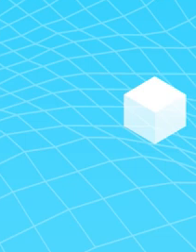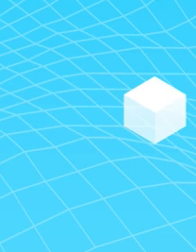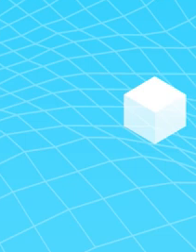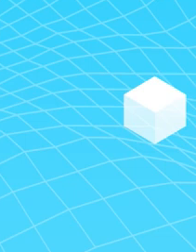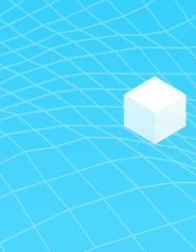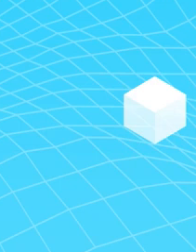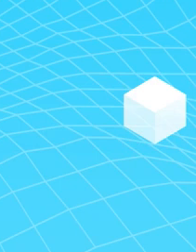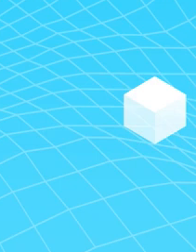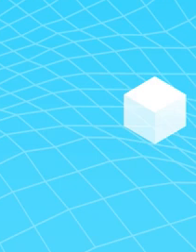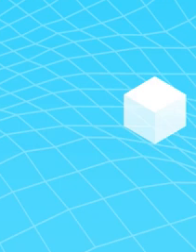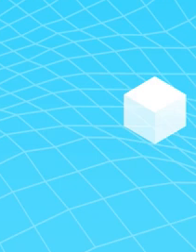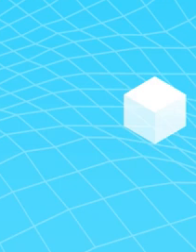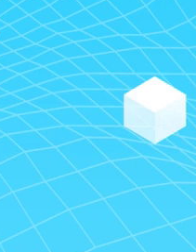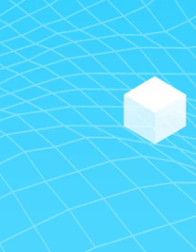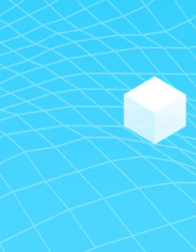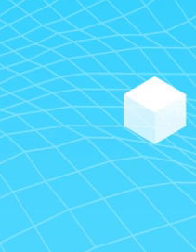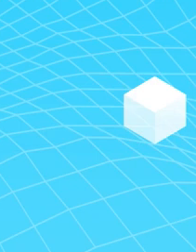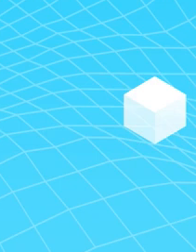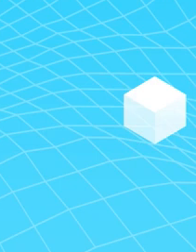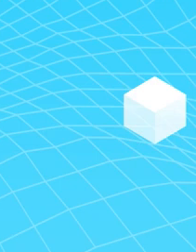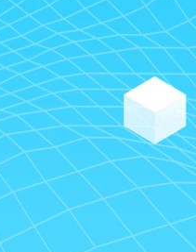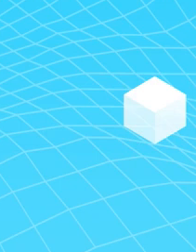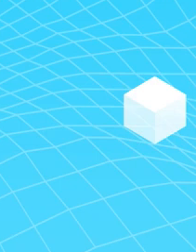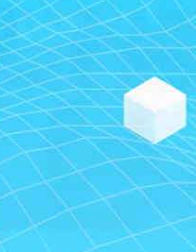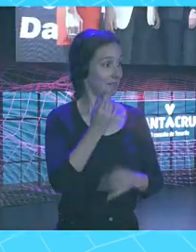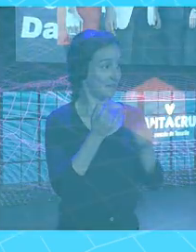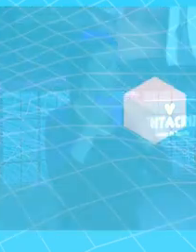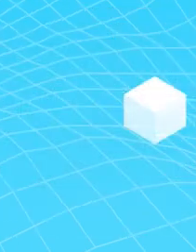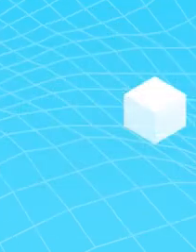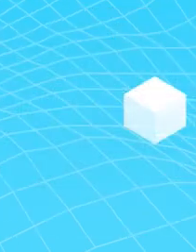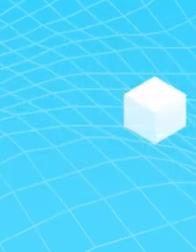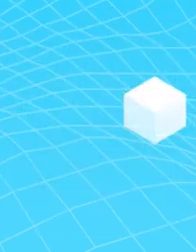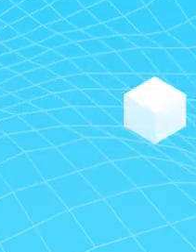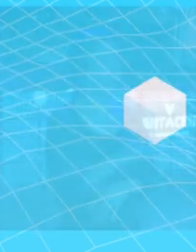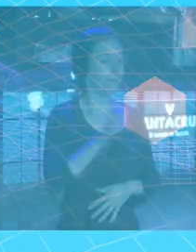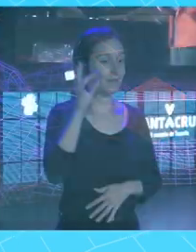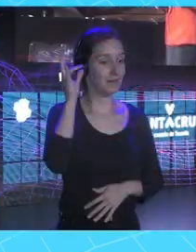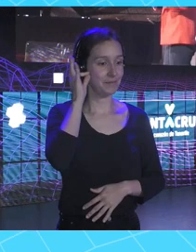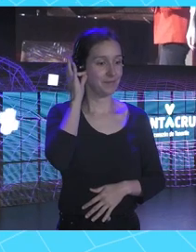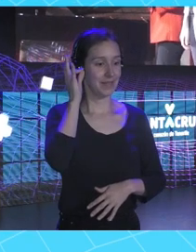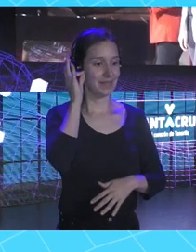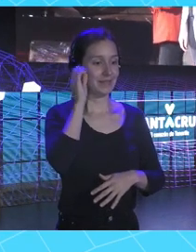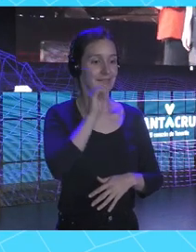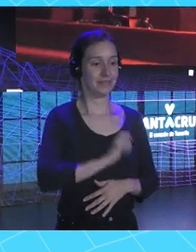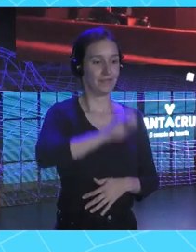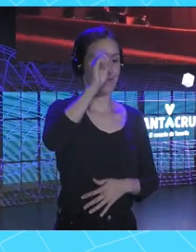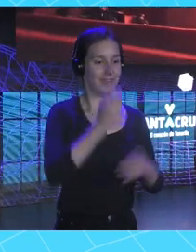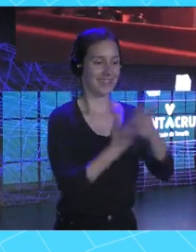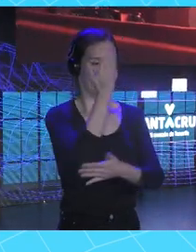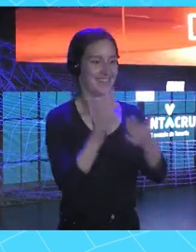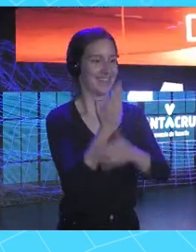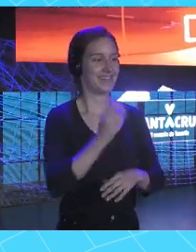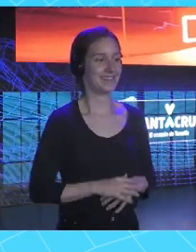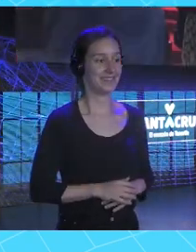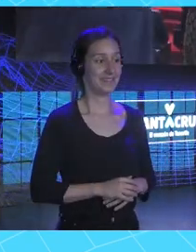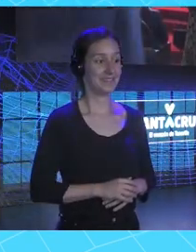Bienvenidos a la segunda edición del email thunders days el congreso anual decimail